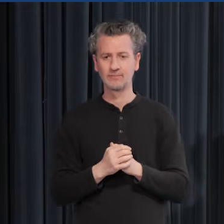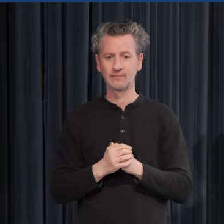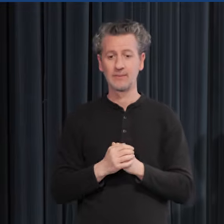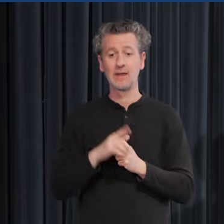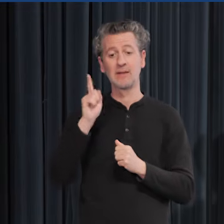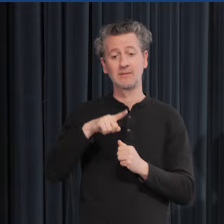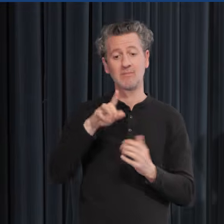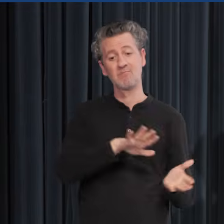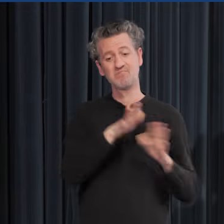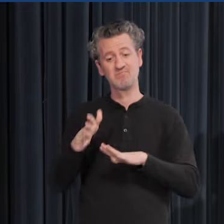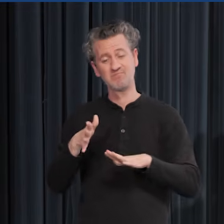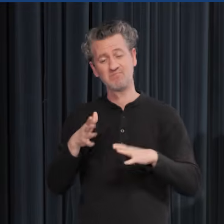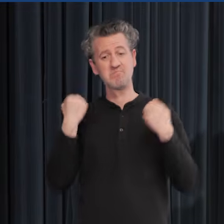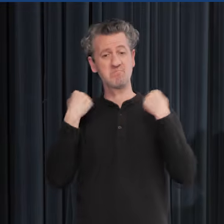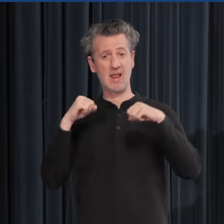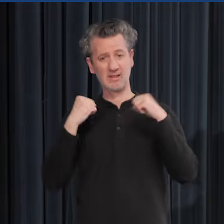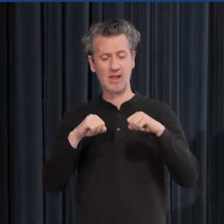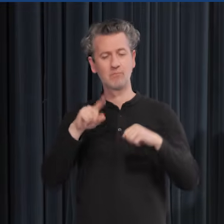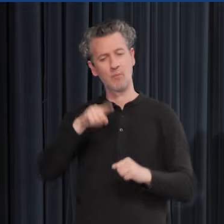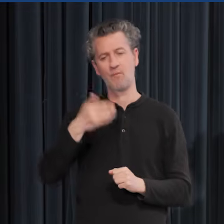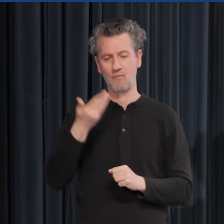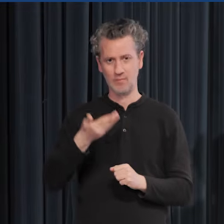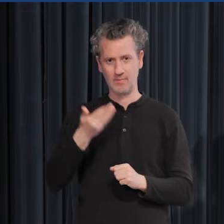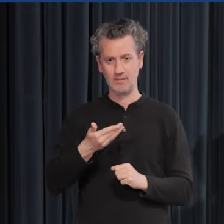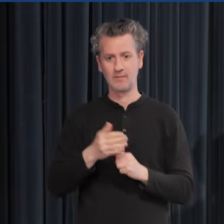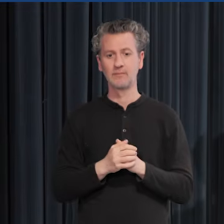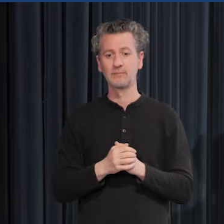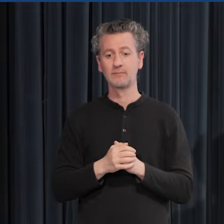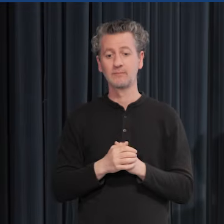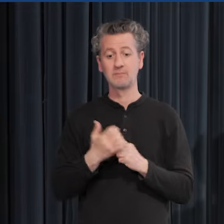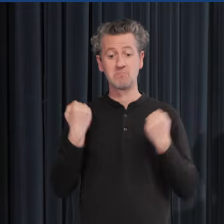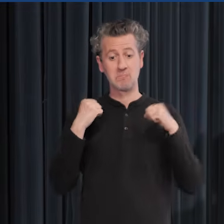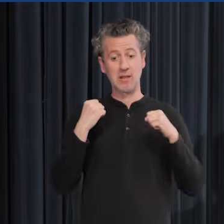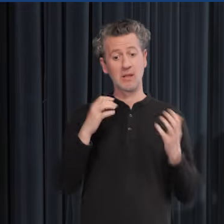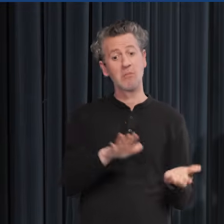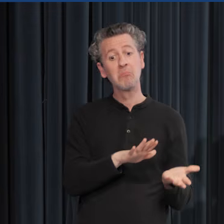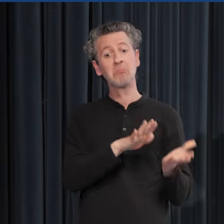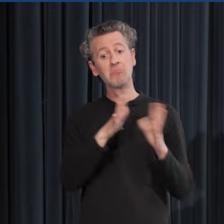práctica es fundamental, es decir, si una persona está aplicando esa parte práctica,